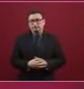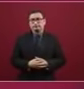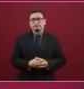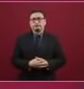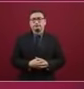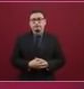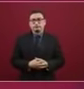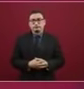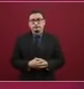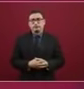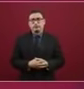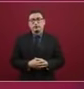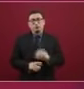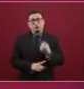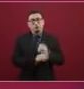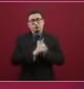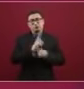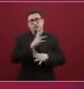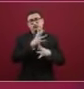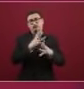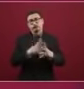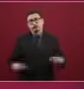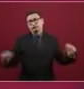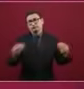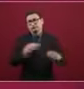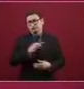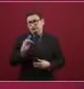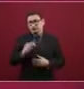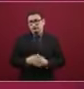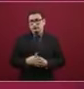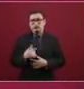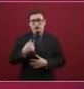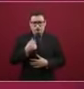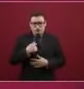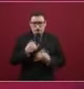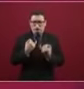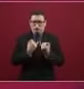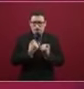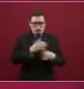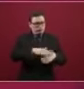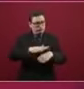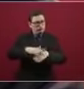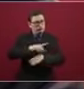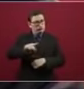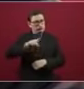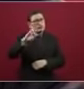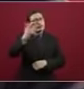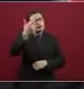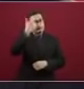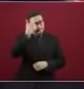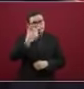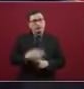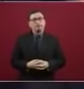de resolver el problema. Yo también les recuerdo que